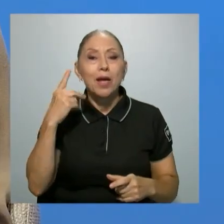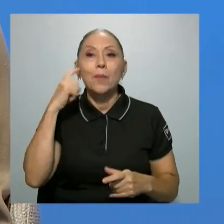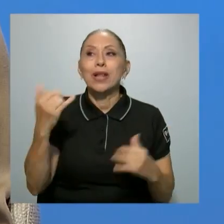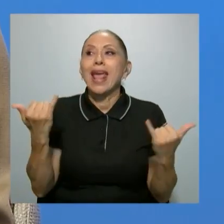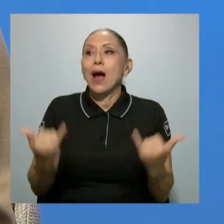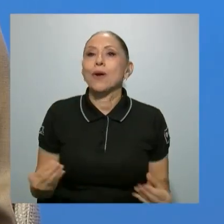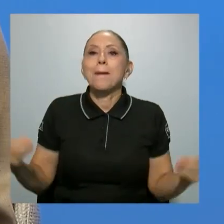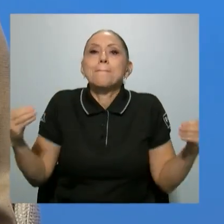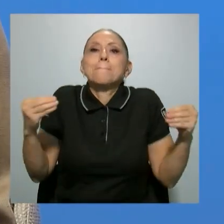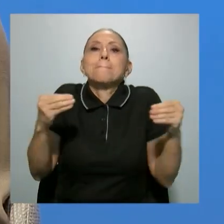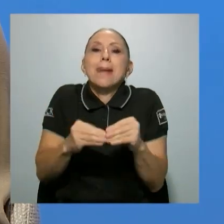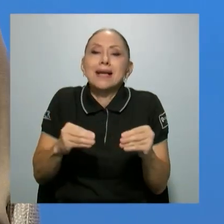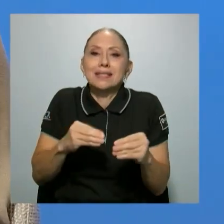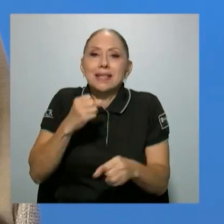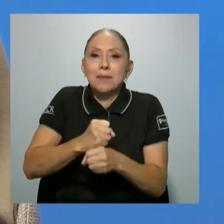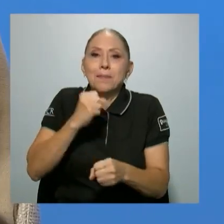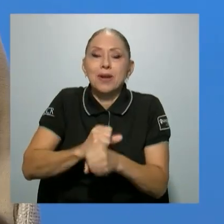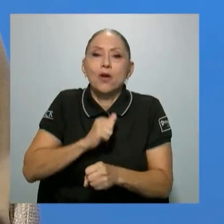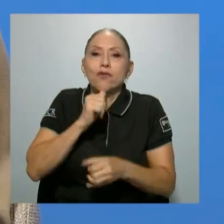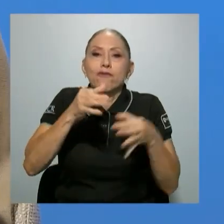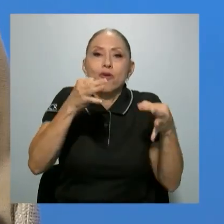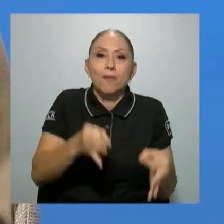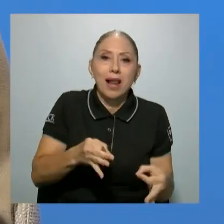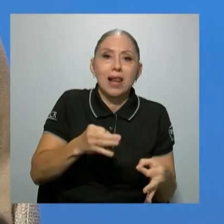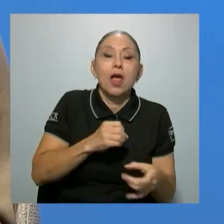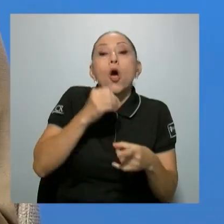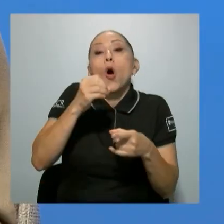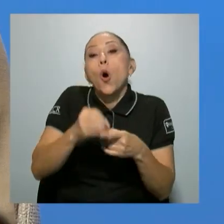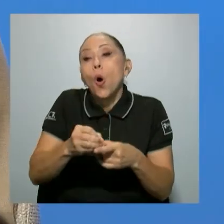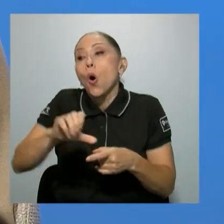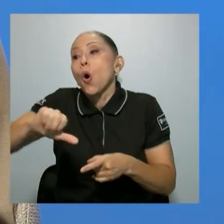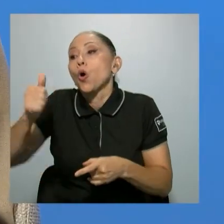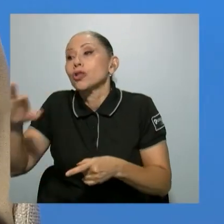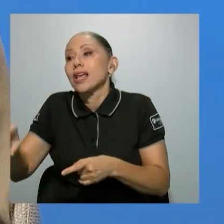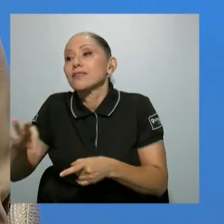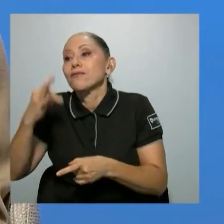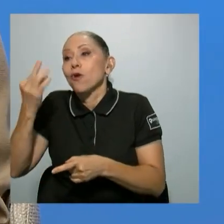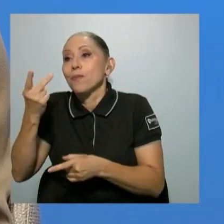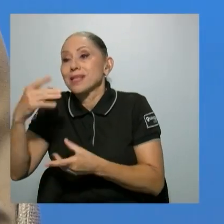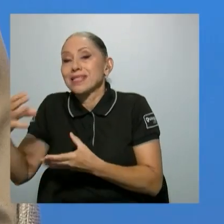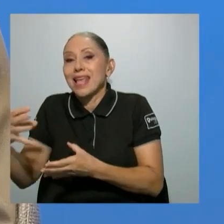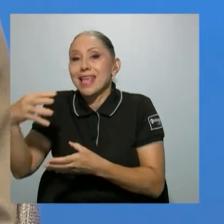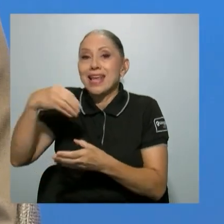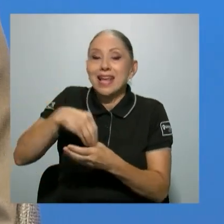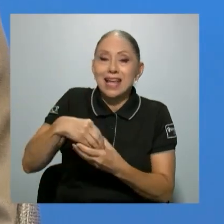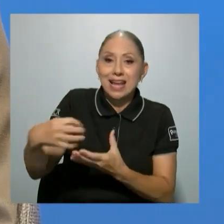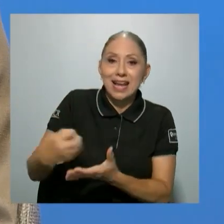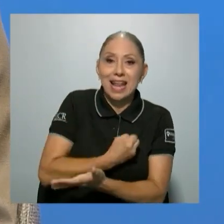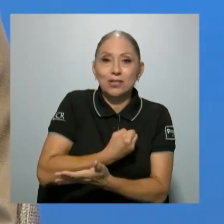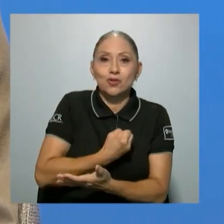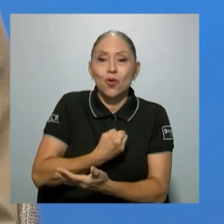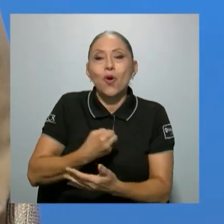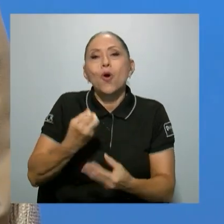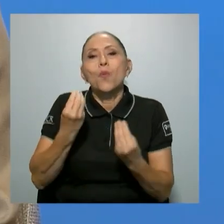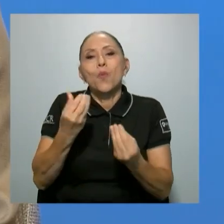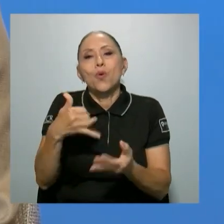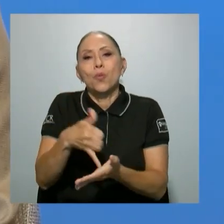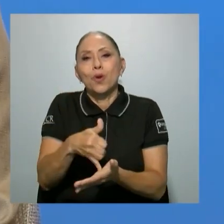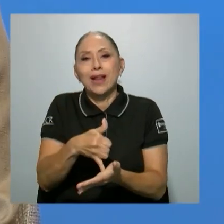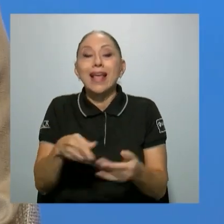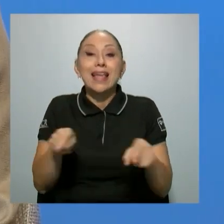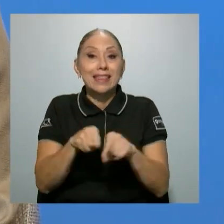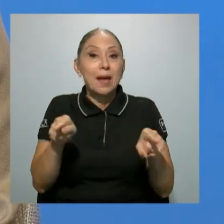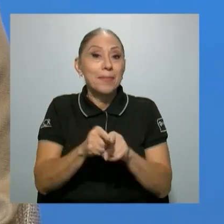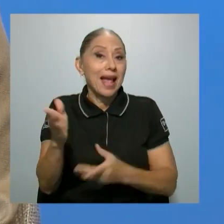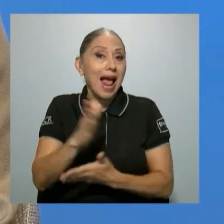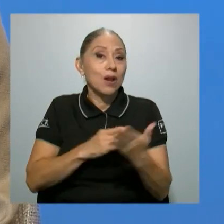el aumento de otras fuentes de ingreso que pueden ser muy vulnerables. Y también hay un factor muy interesante que tiene que ver